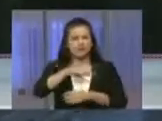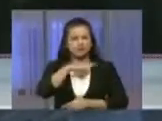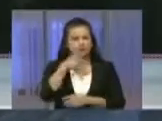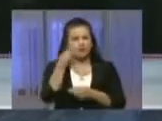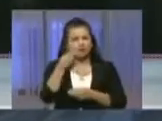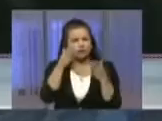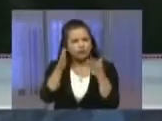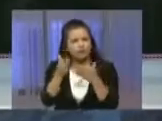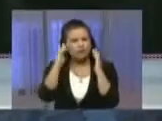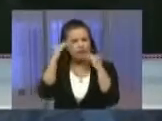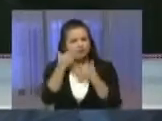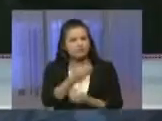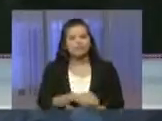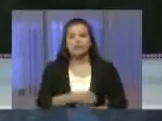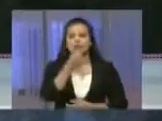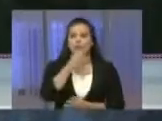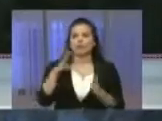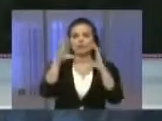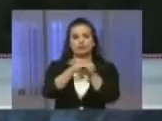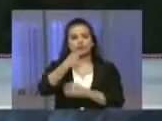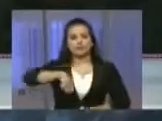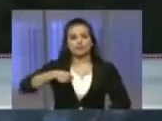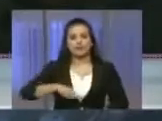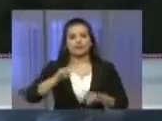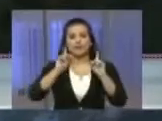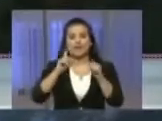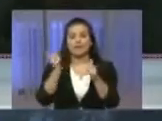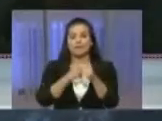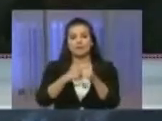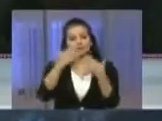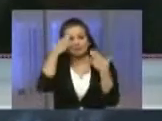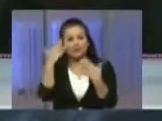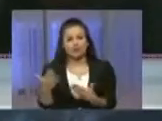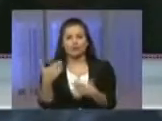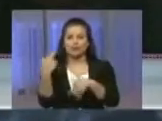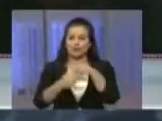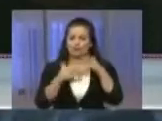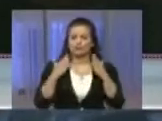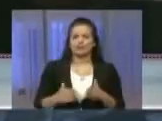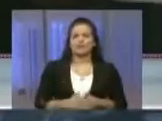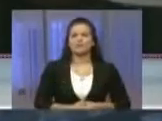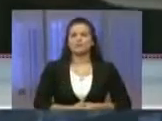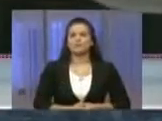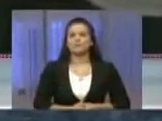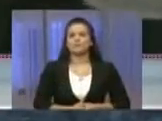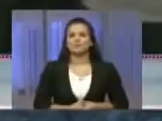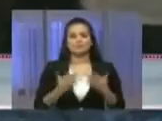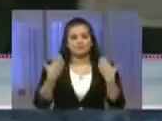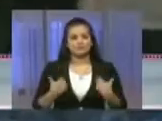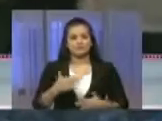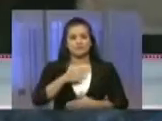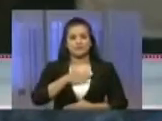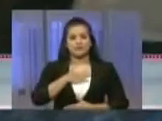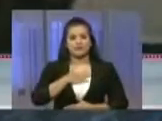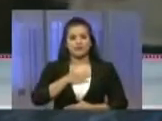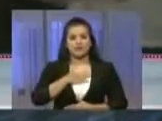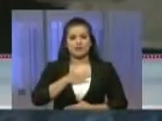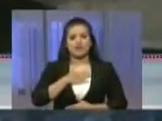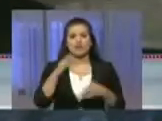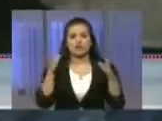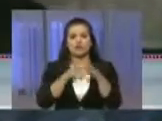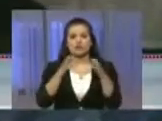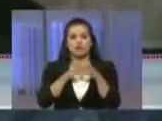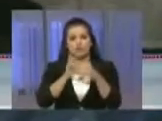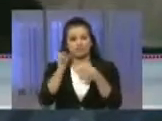Serra Buenas noches presidente ante todo un cordial saludo revolucionario le habla un miembro de la brigada Robert